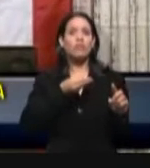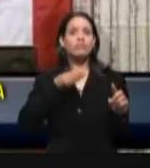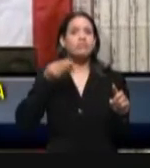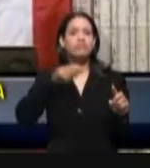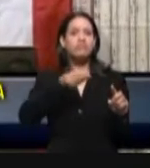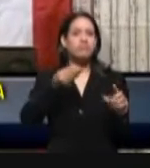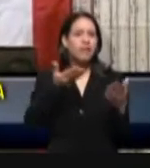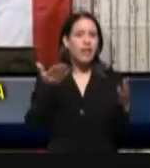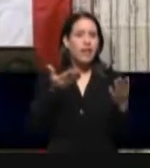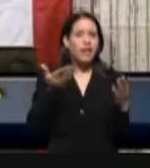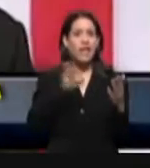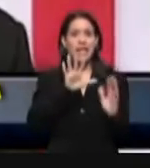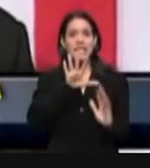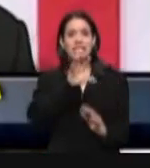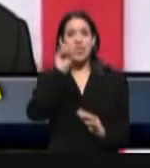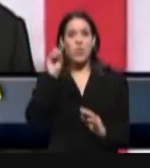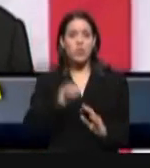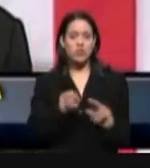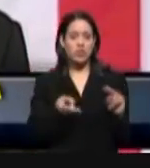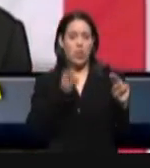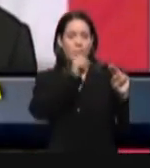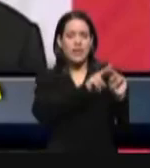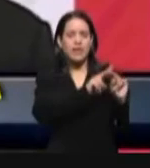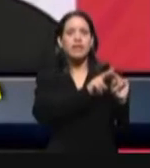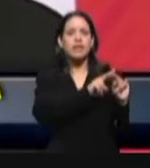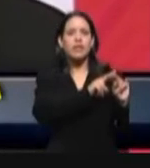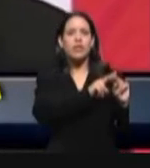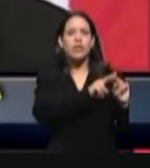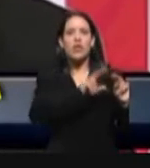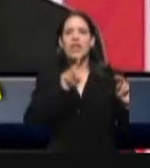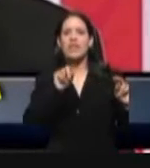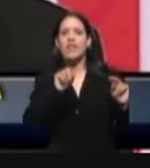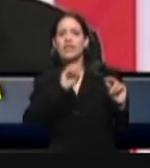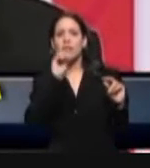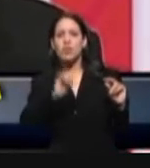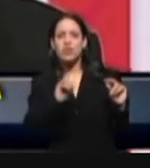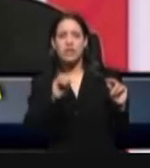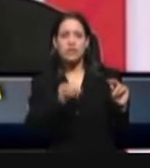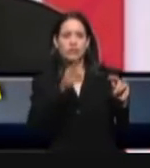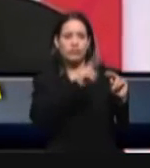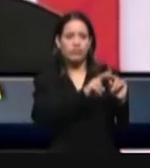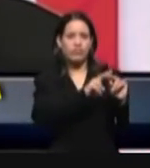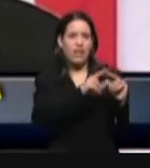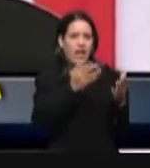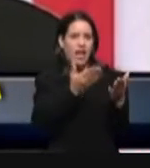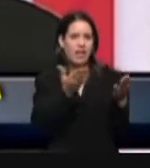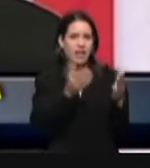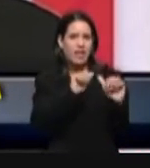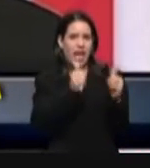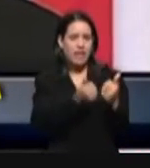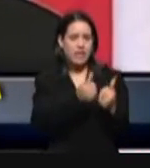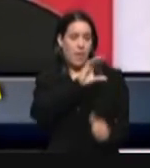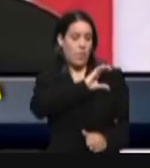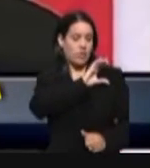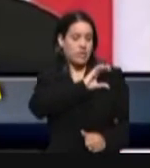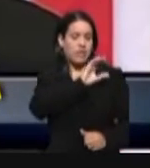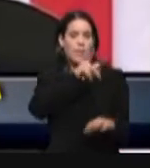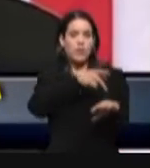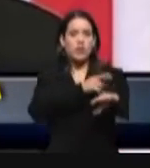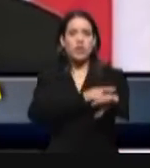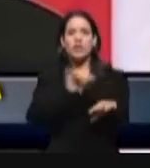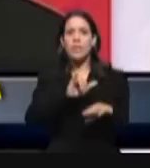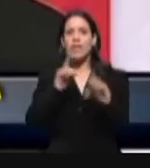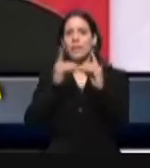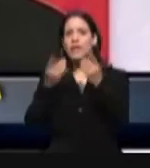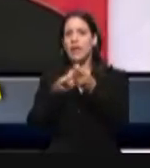le estamos asignando un incremento de 5% y 20% respectivamente. Son la Policía de Puerto Rico y el Departamento de